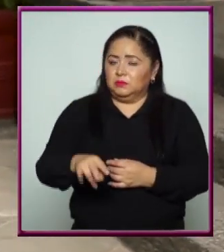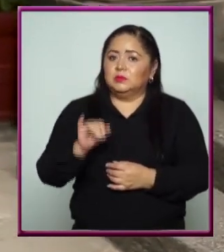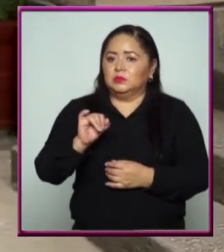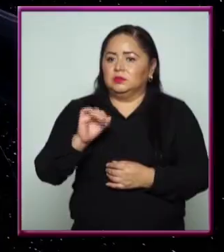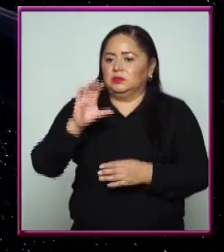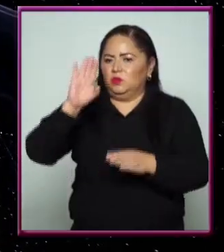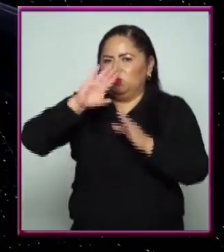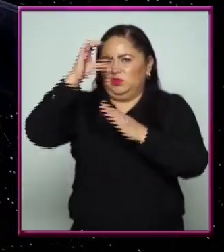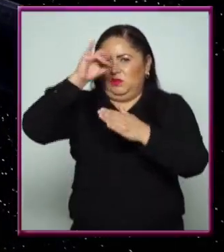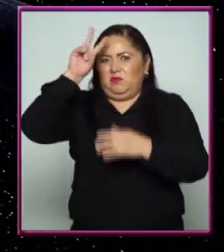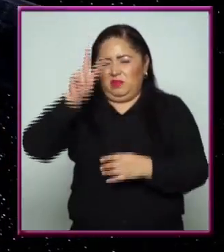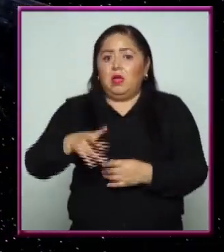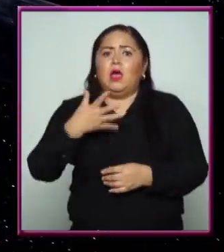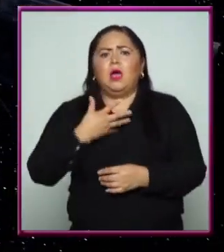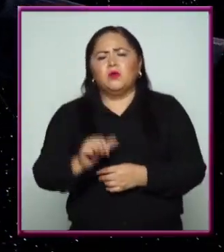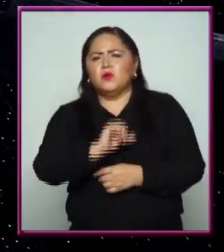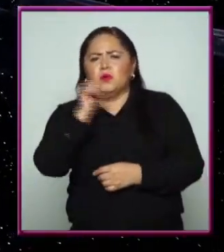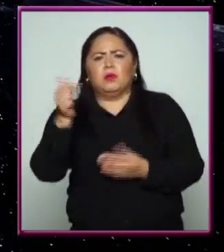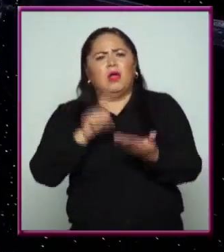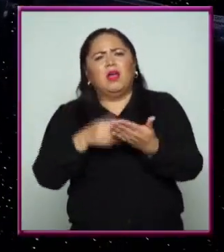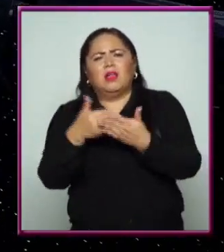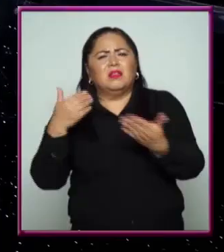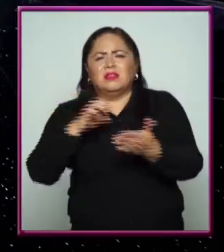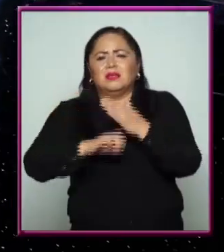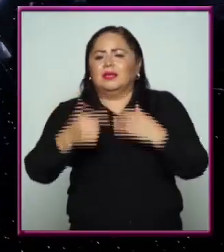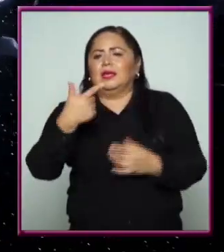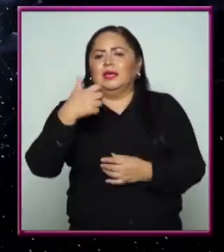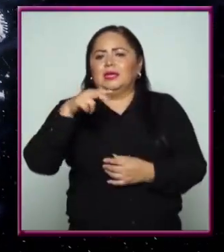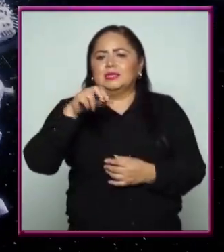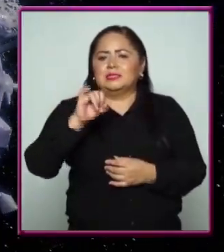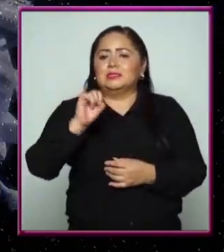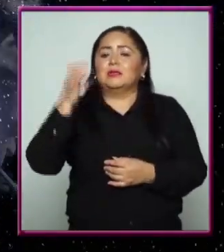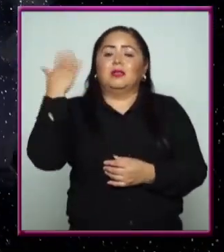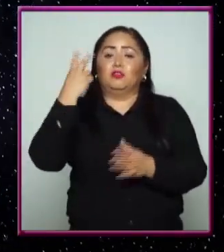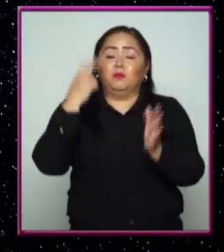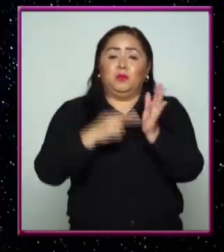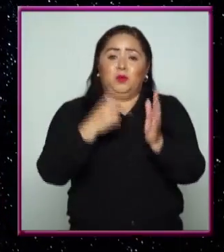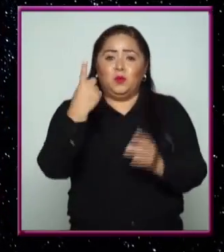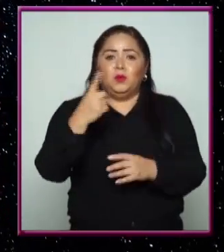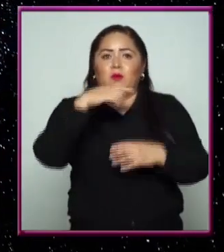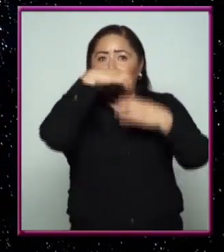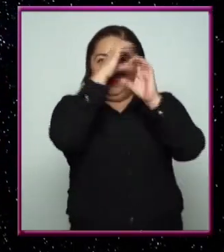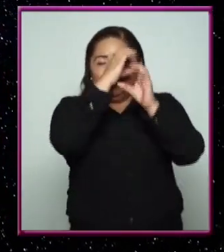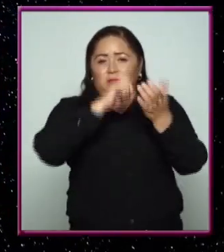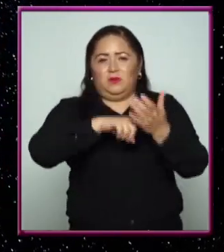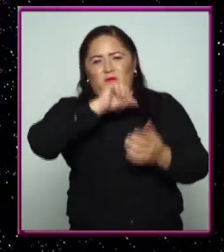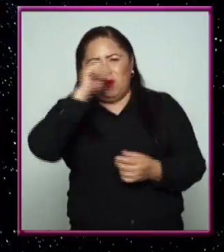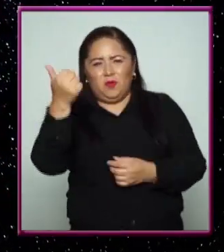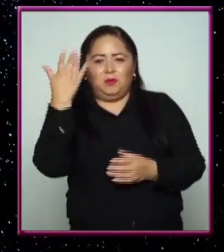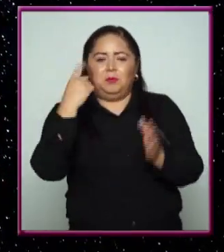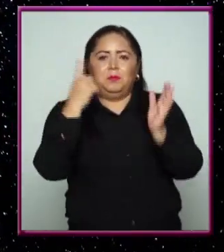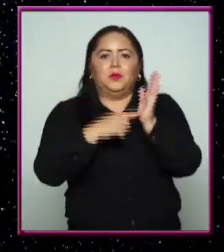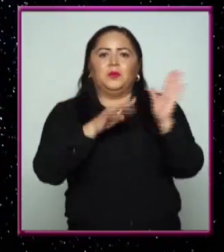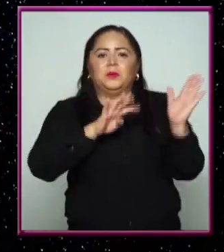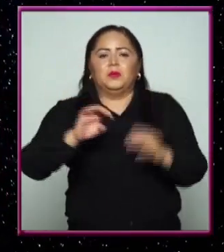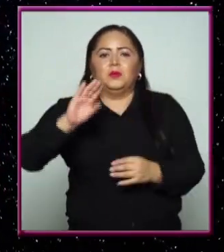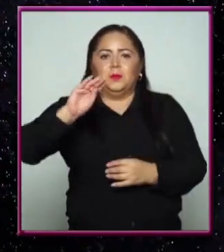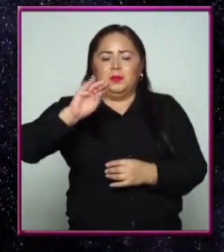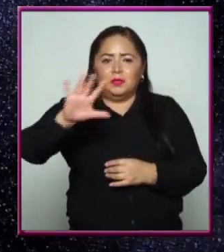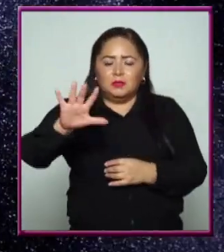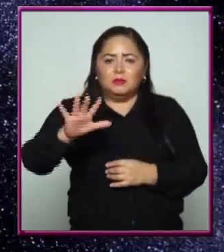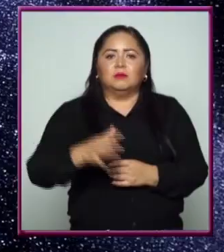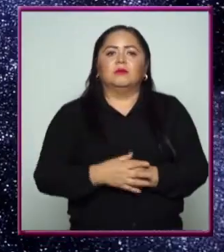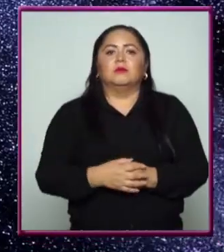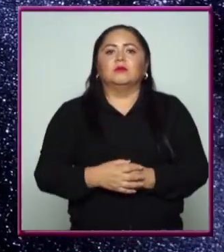de verdad. Ha habido otras misiones antes, como la Génesis en 2001, el Observatorio SOHO en